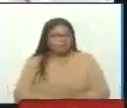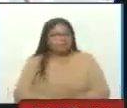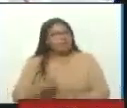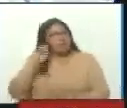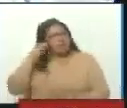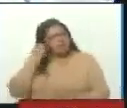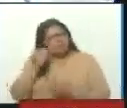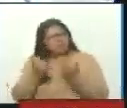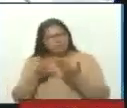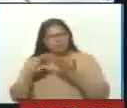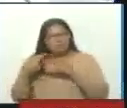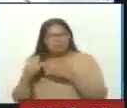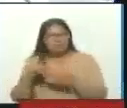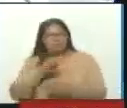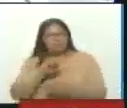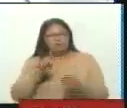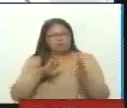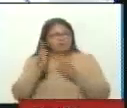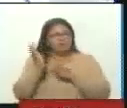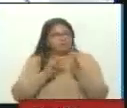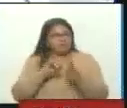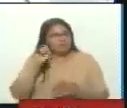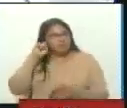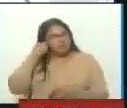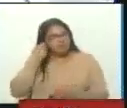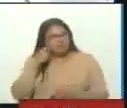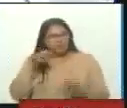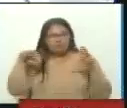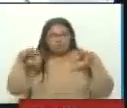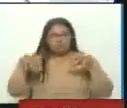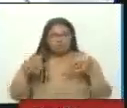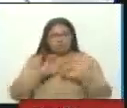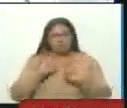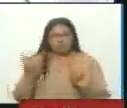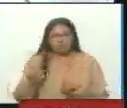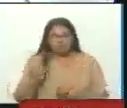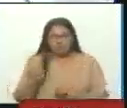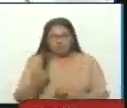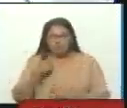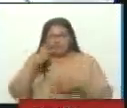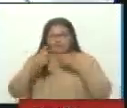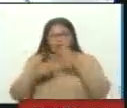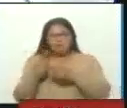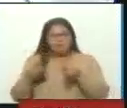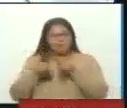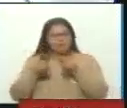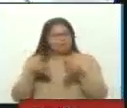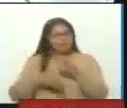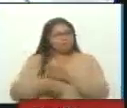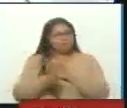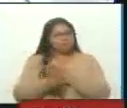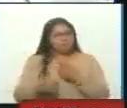y comunitarios el 11 de abril. La cuenta de Santa Bárbara cuando llueve. Entonces yo creo que debe haber una política más, más constante